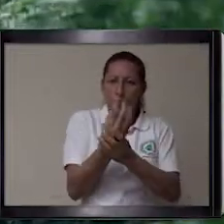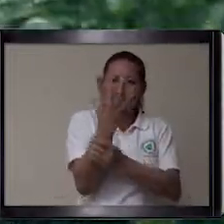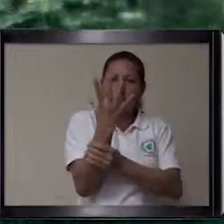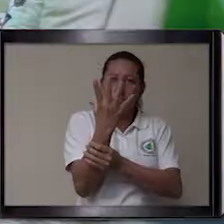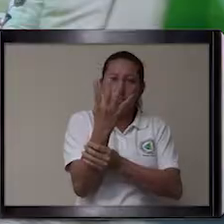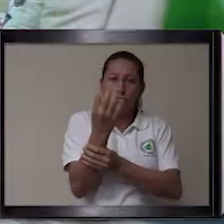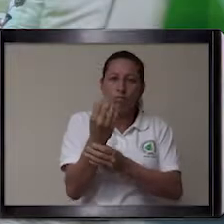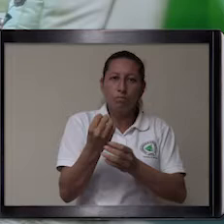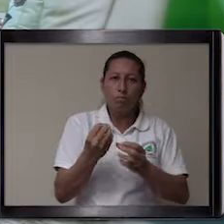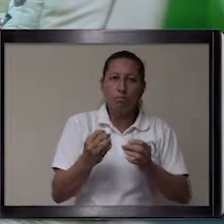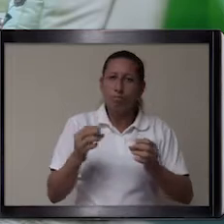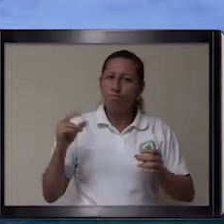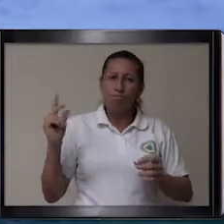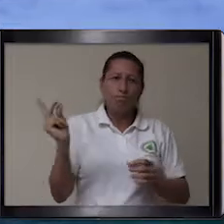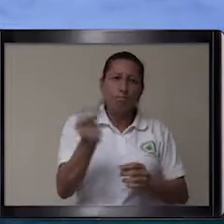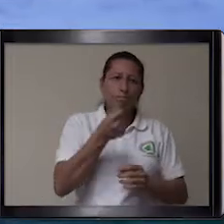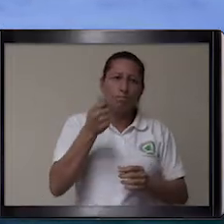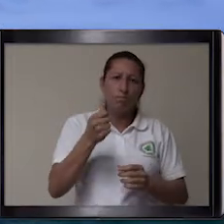volcán crece,